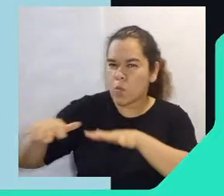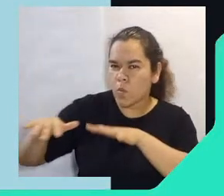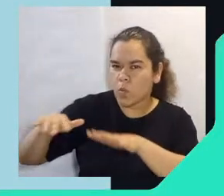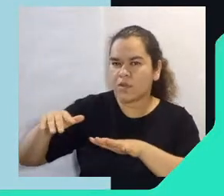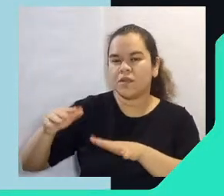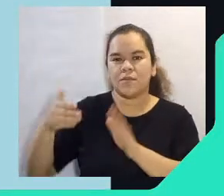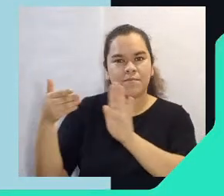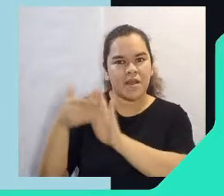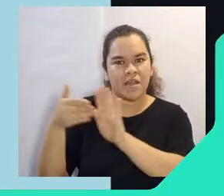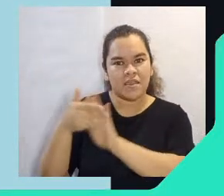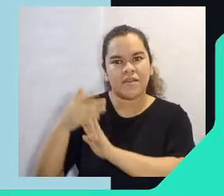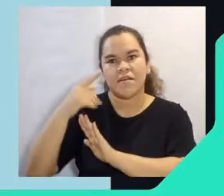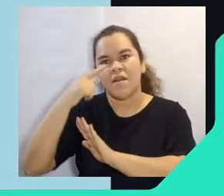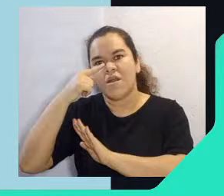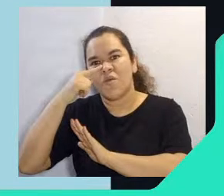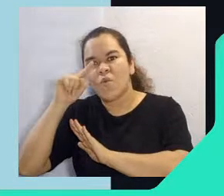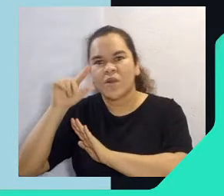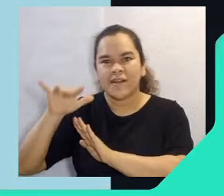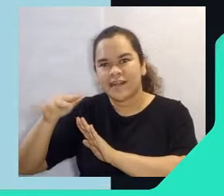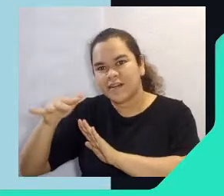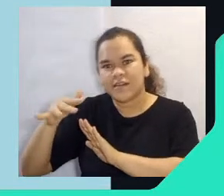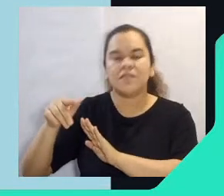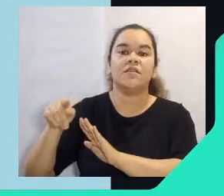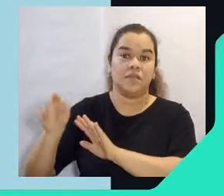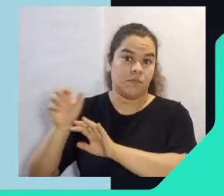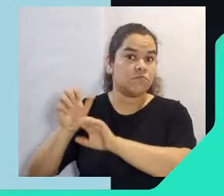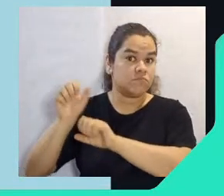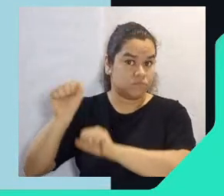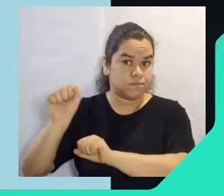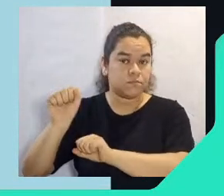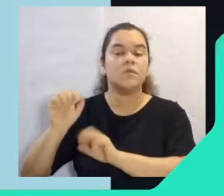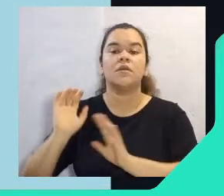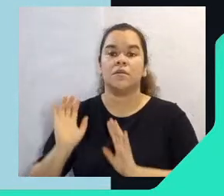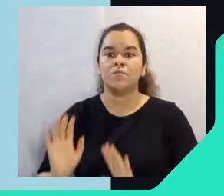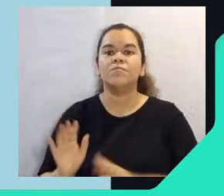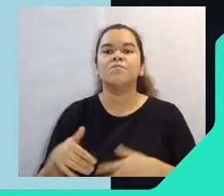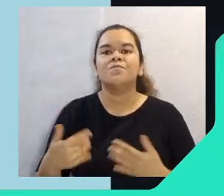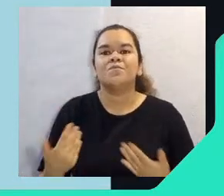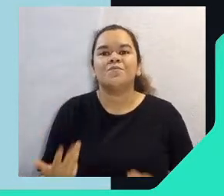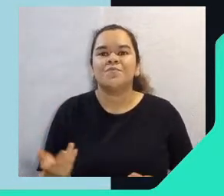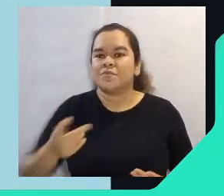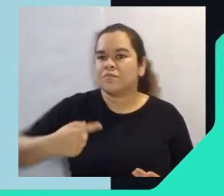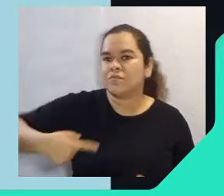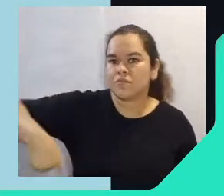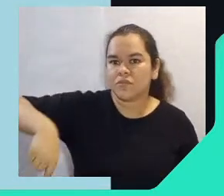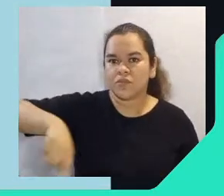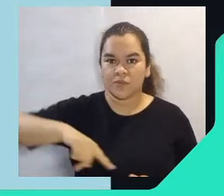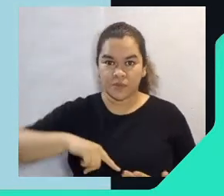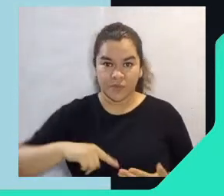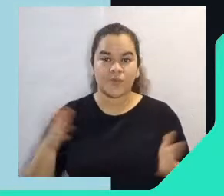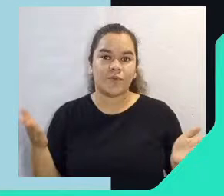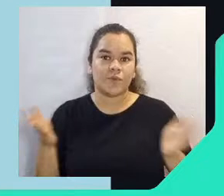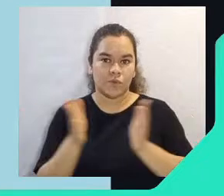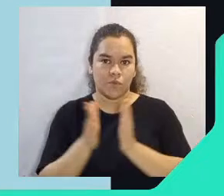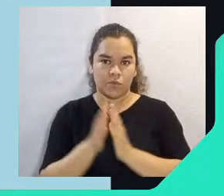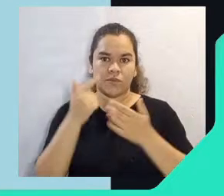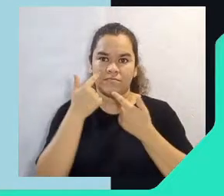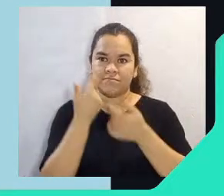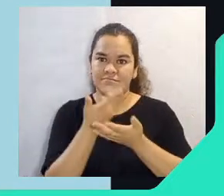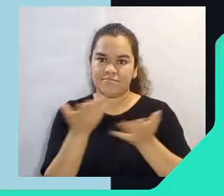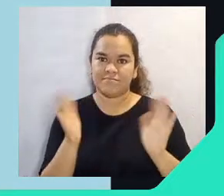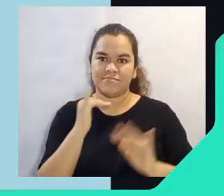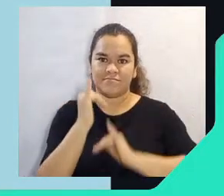materias de Sistemas, bueno, desarrollamos y quisimos compartir con ustedes